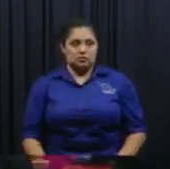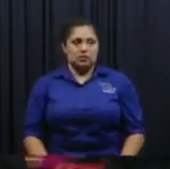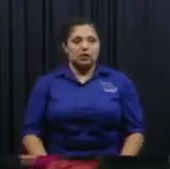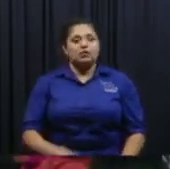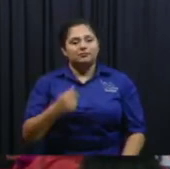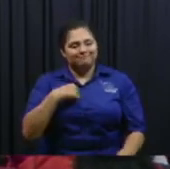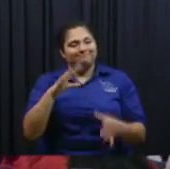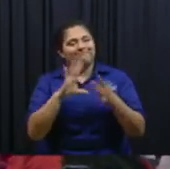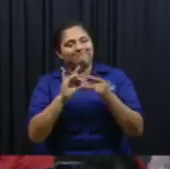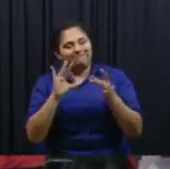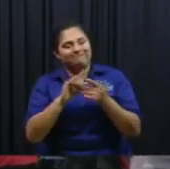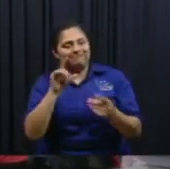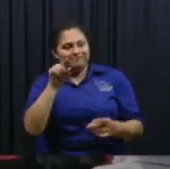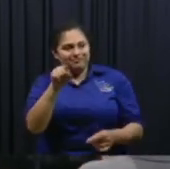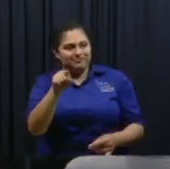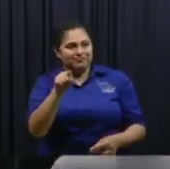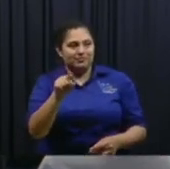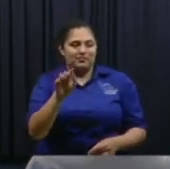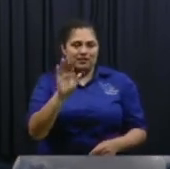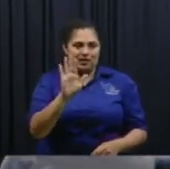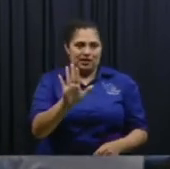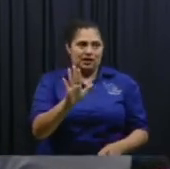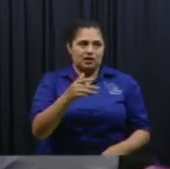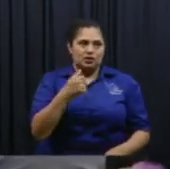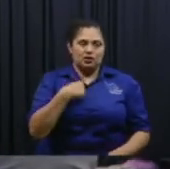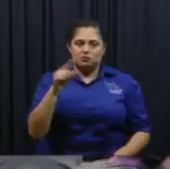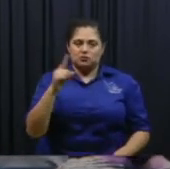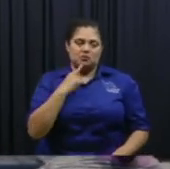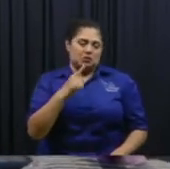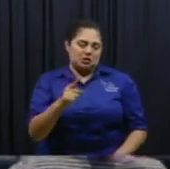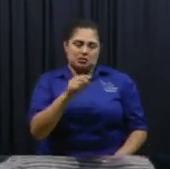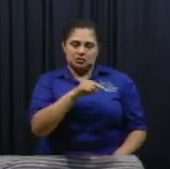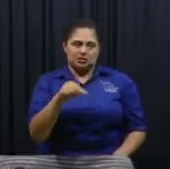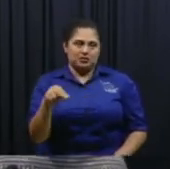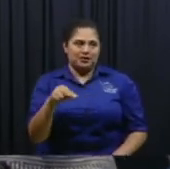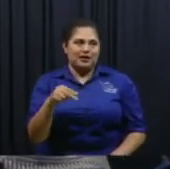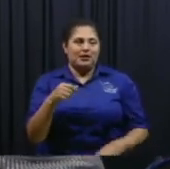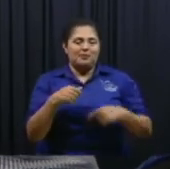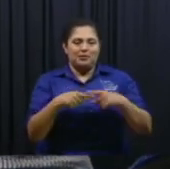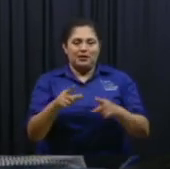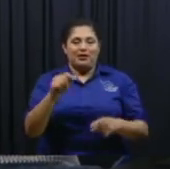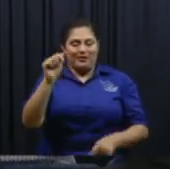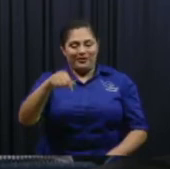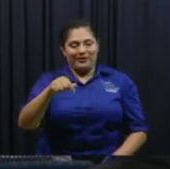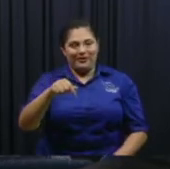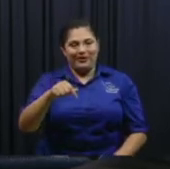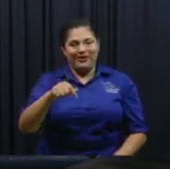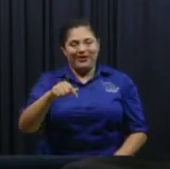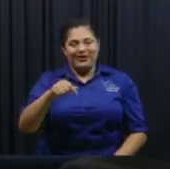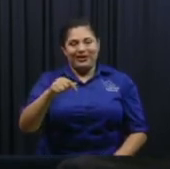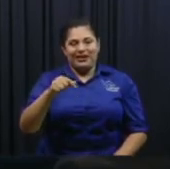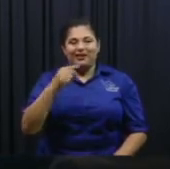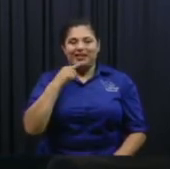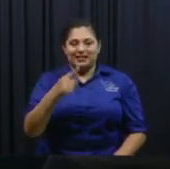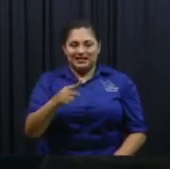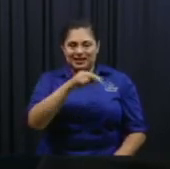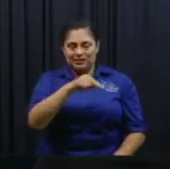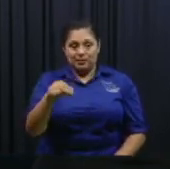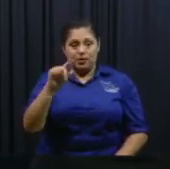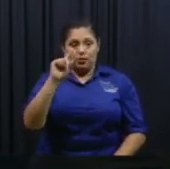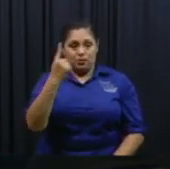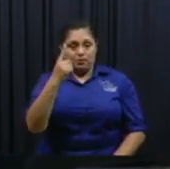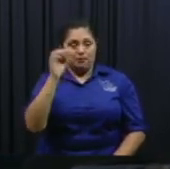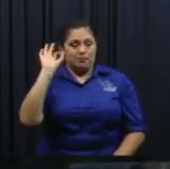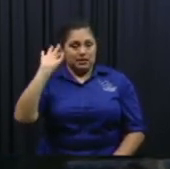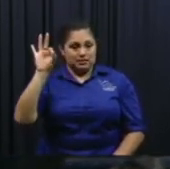yo le conté a usted tal vez no le había dicho el nombre pero hoy lo voy a decir porque como no tiene nada de malo uno de nuestros